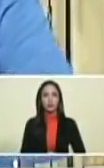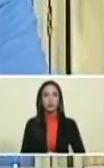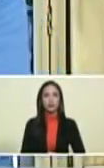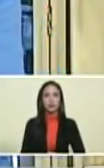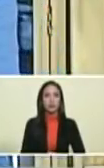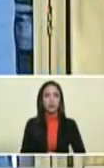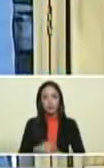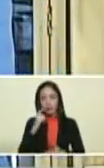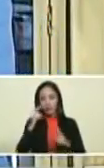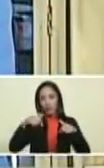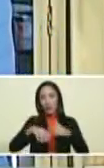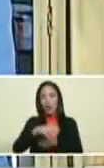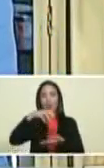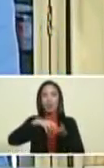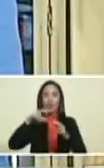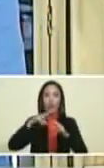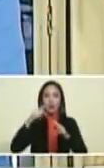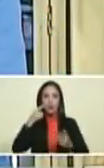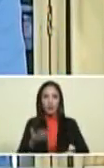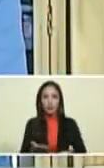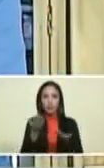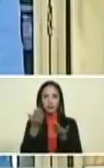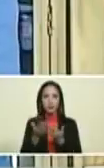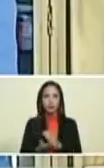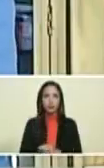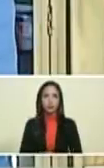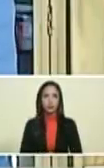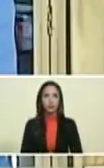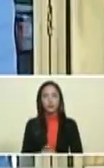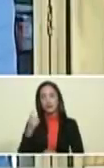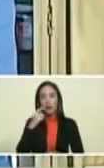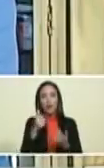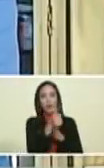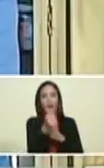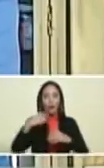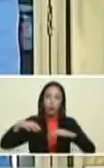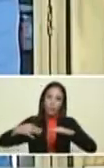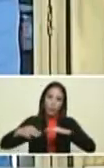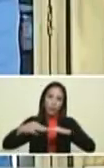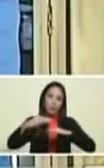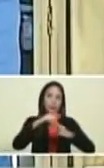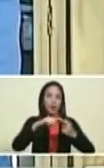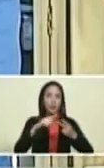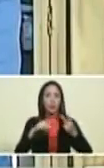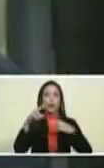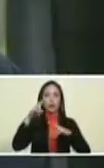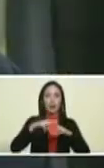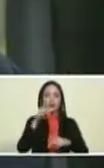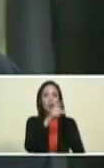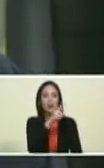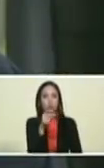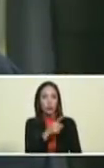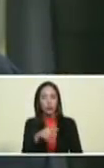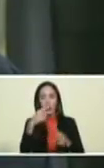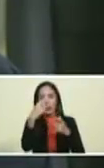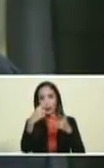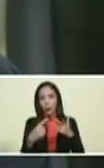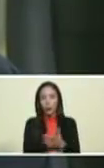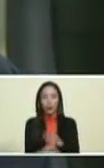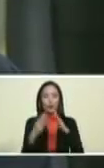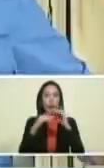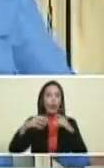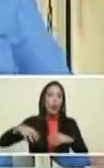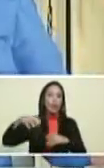Aquí están en el estado Táchira, están todos los municipios, en el estado Zulia. Bueno, mañana